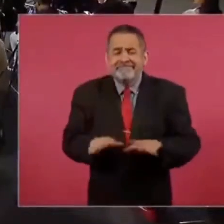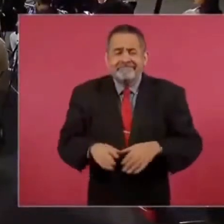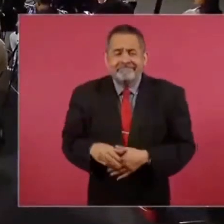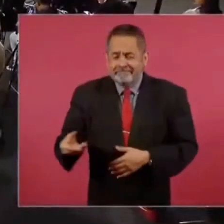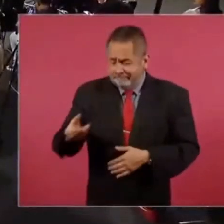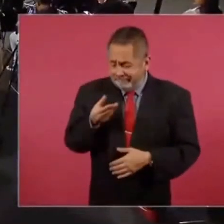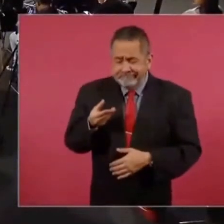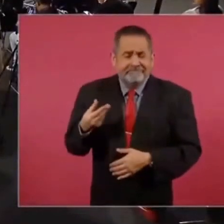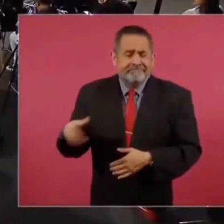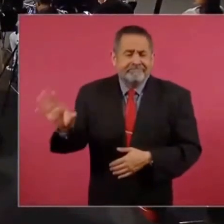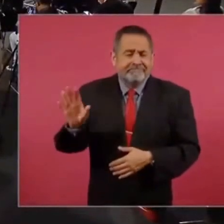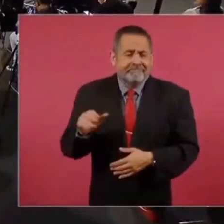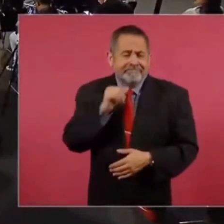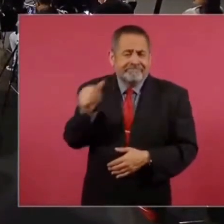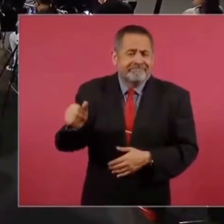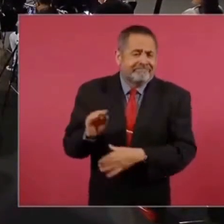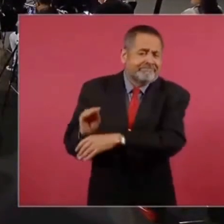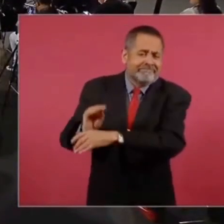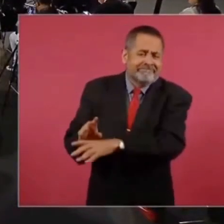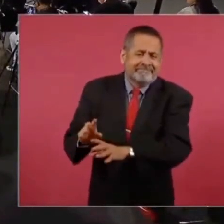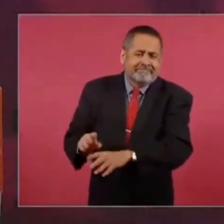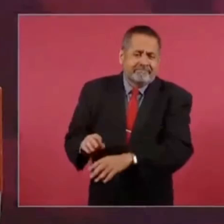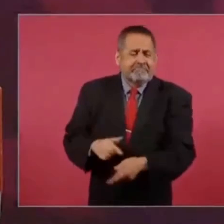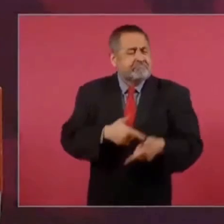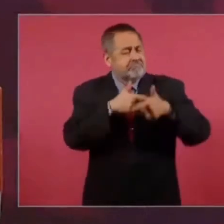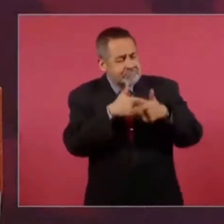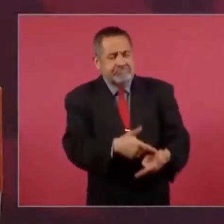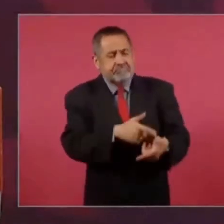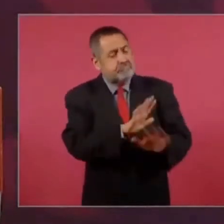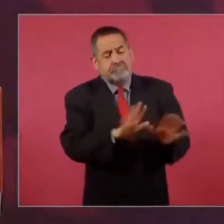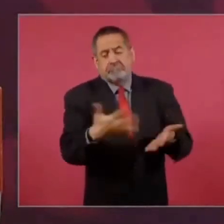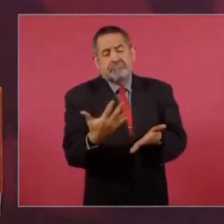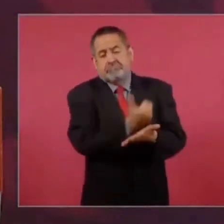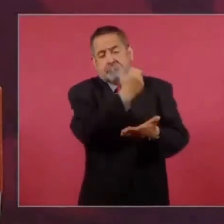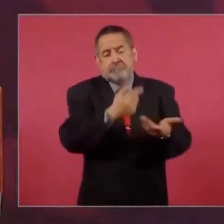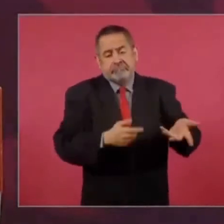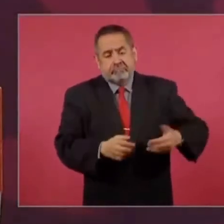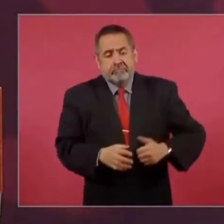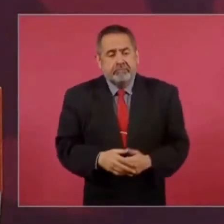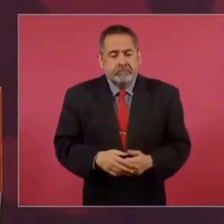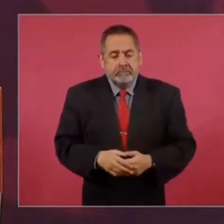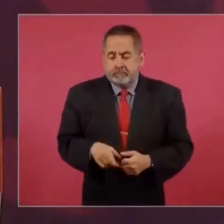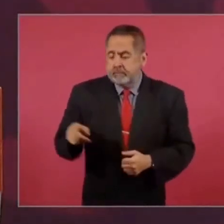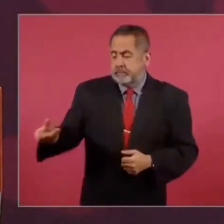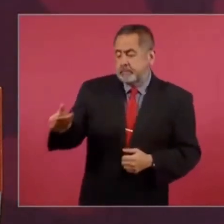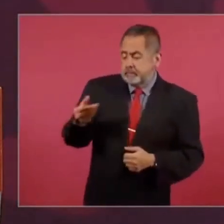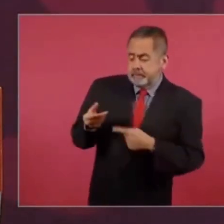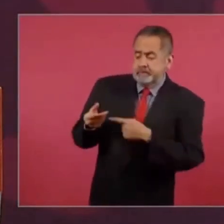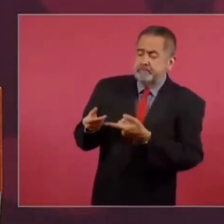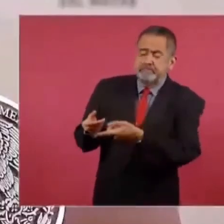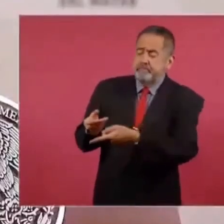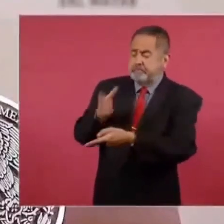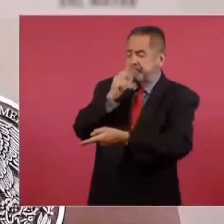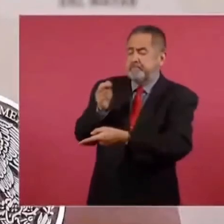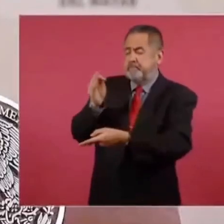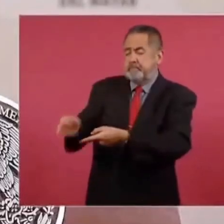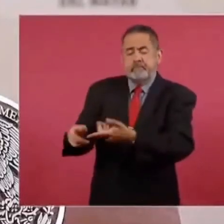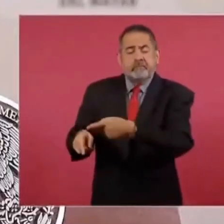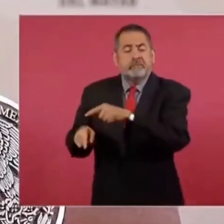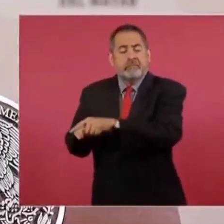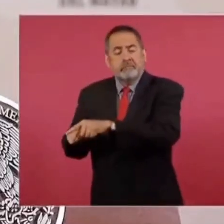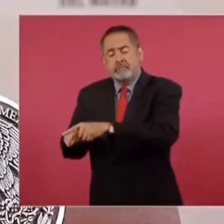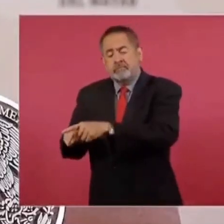el famoso estribillo de que no podían admitirla por ser